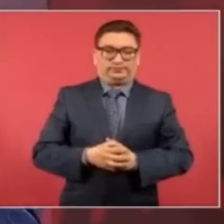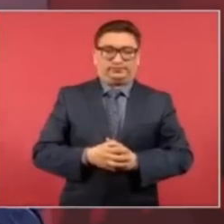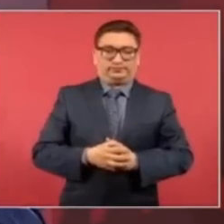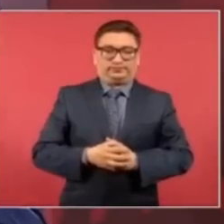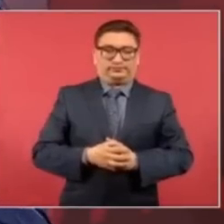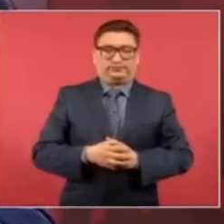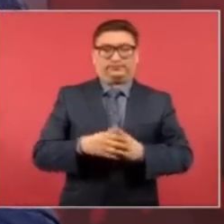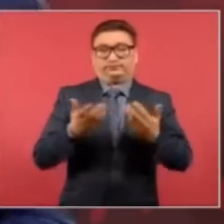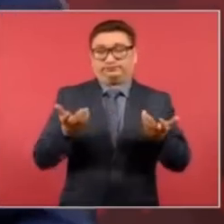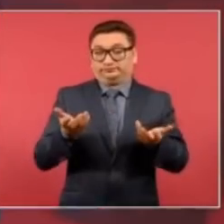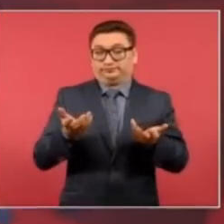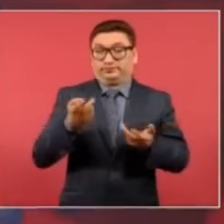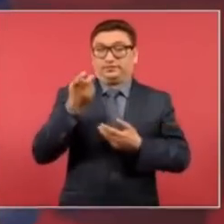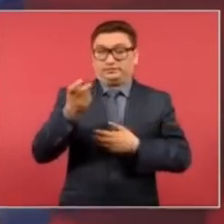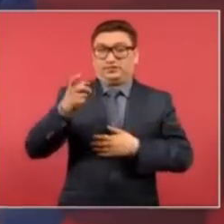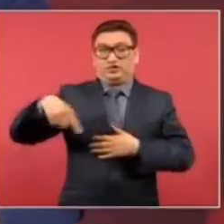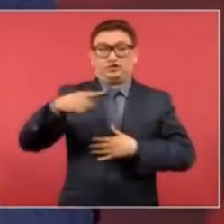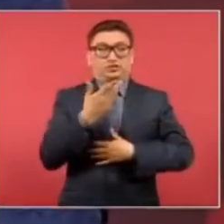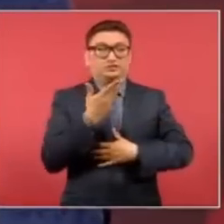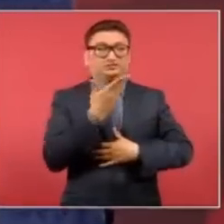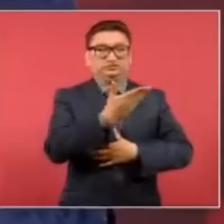Entonces iban a pedir justicia